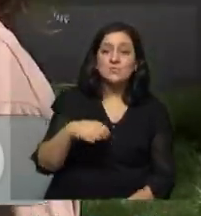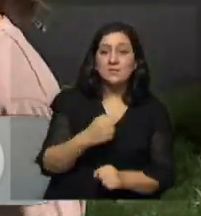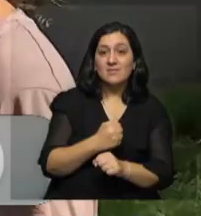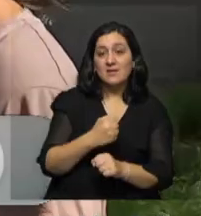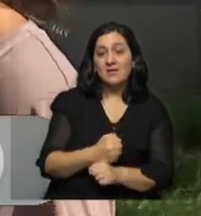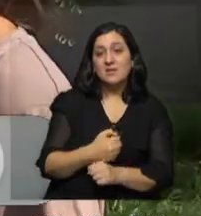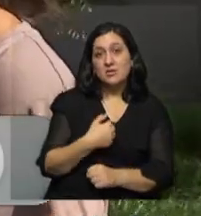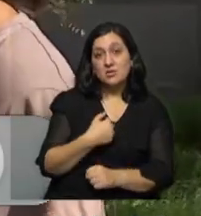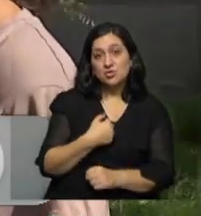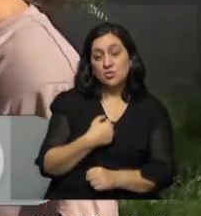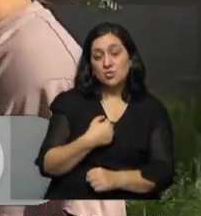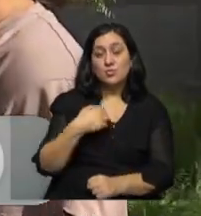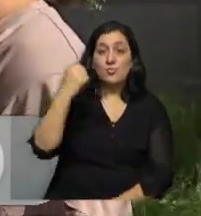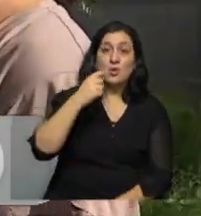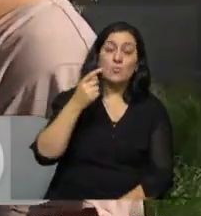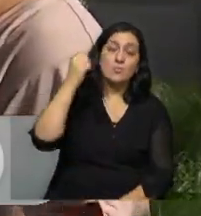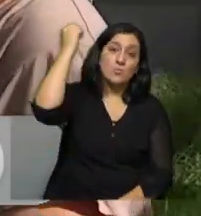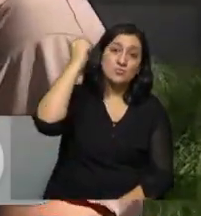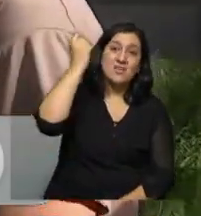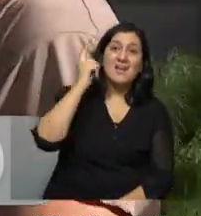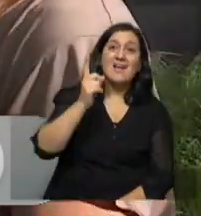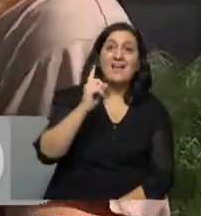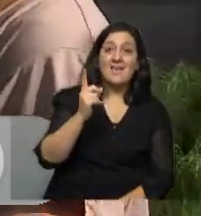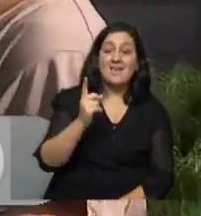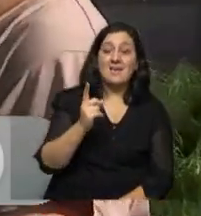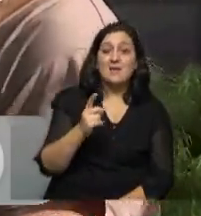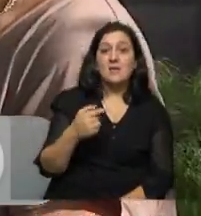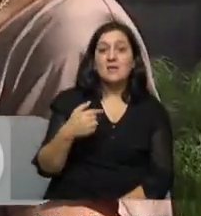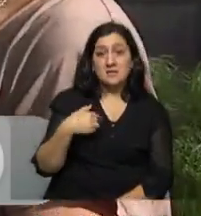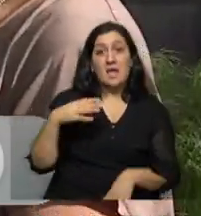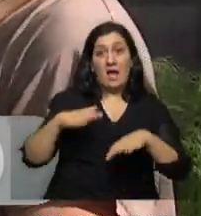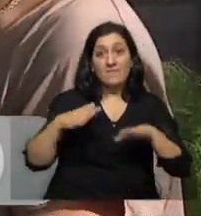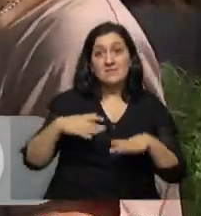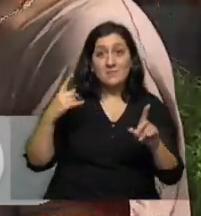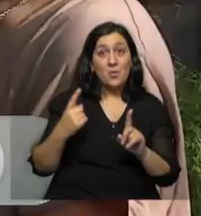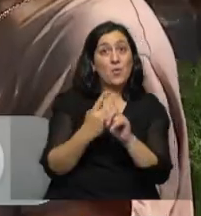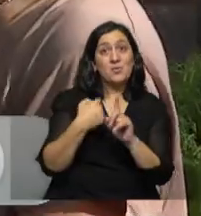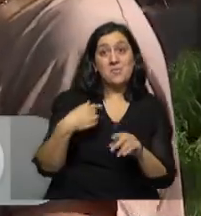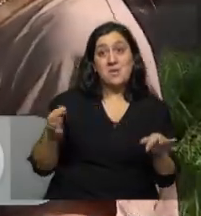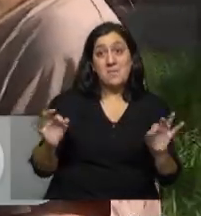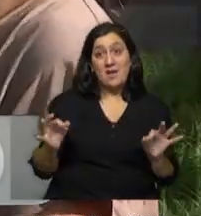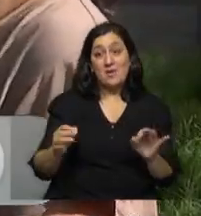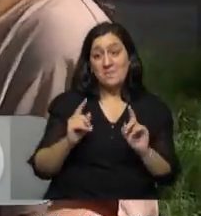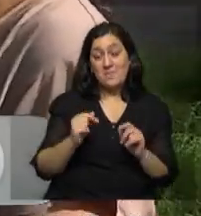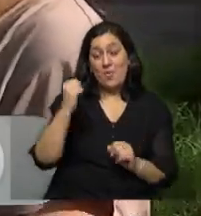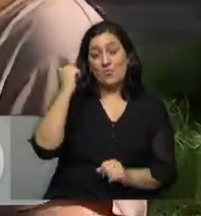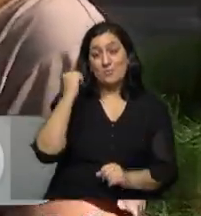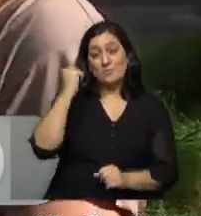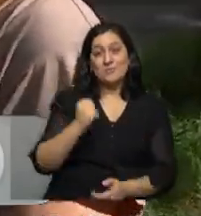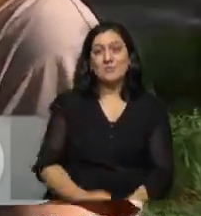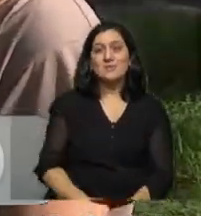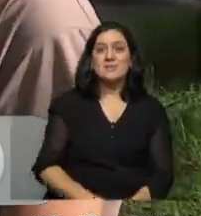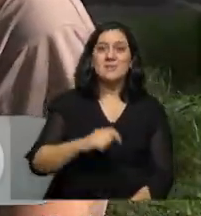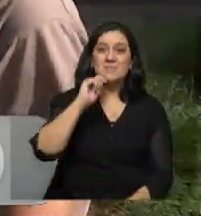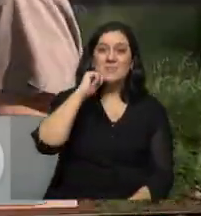por ejemplo, yo tomo el GEA Portones todos los días y bueno, me ha tocado que lo encuentro, que sube en el mismo ómnibus. Qué lindo.